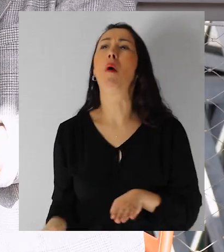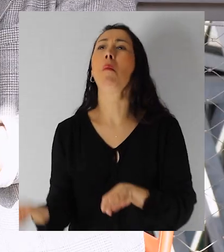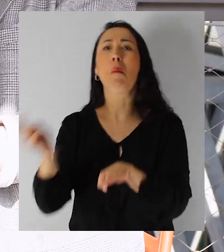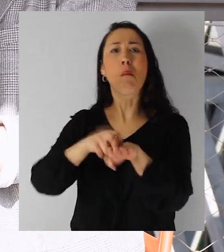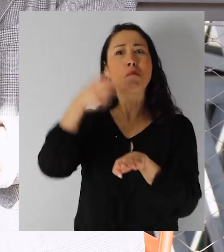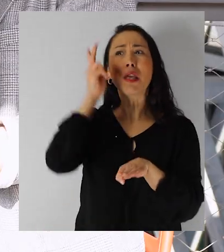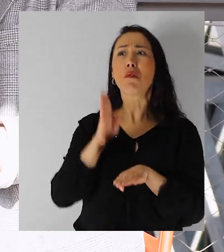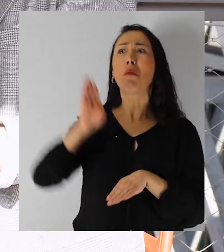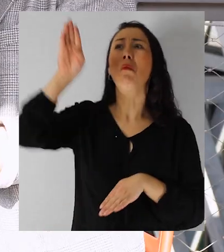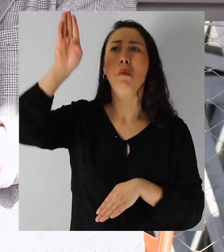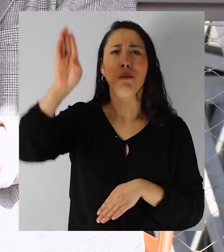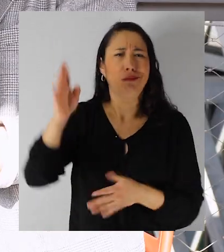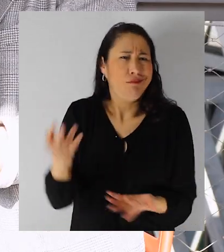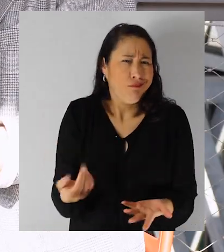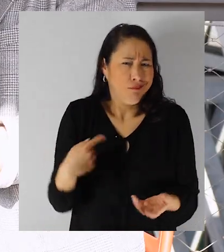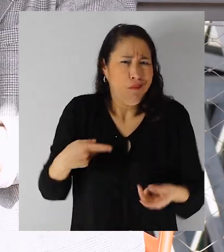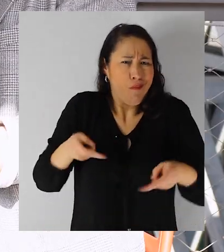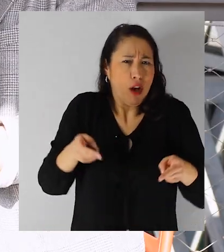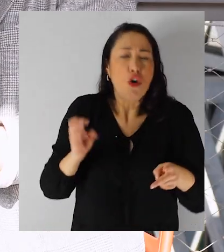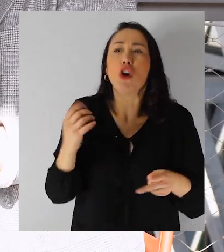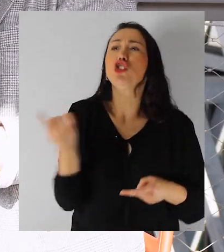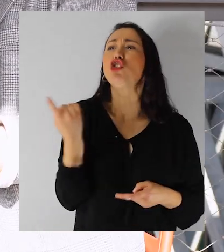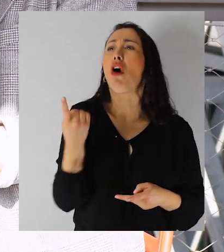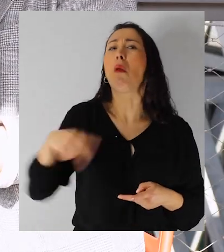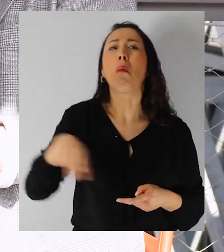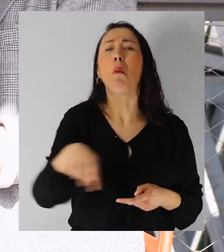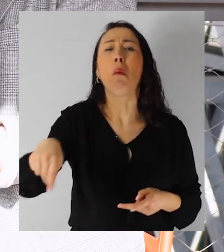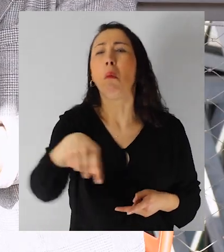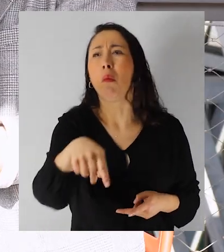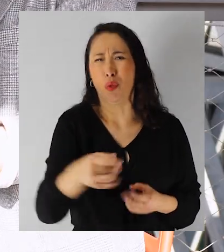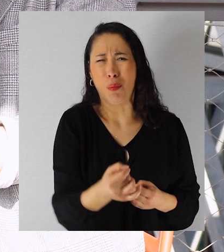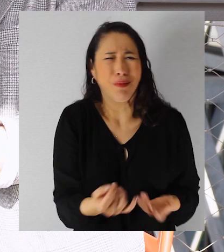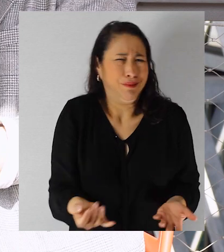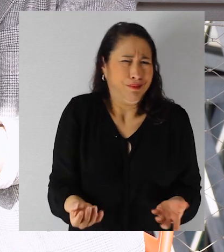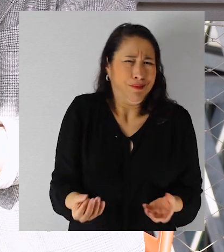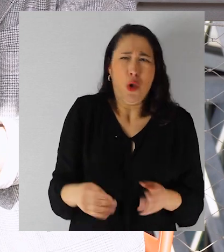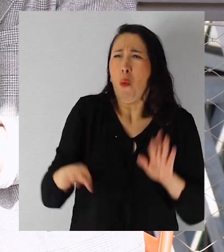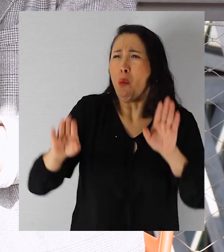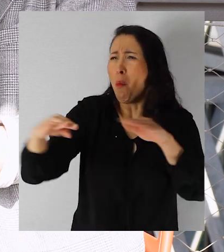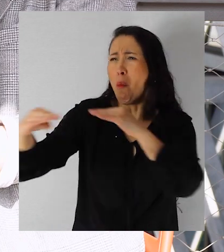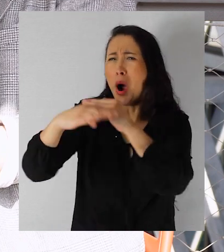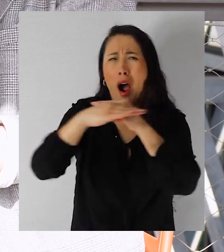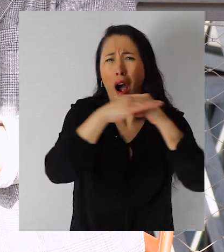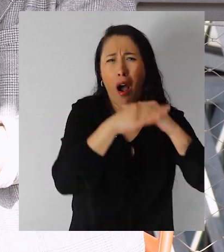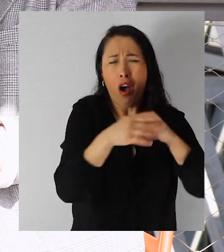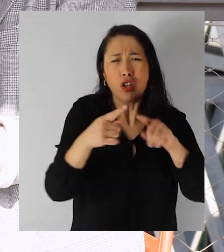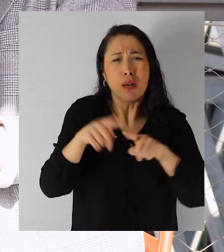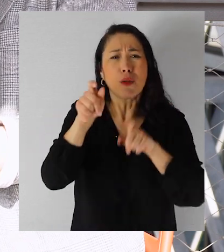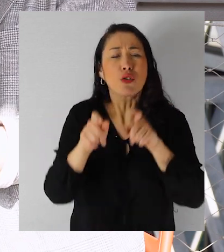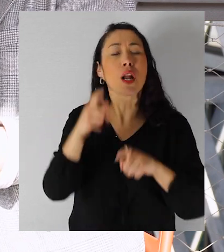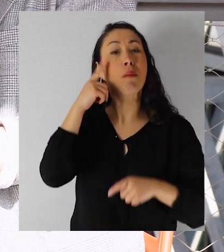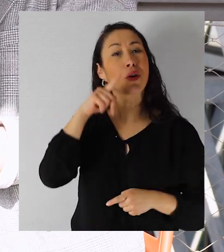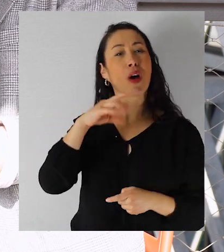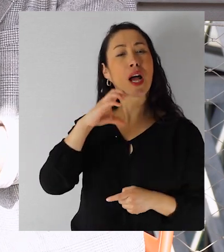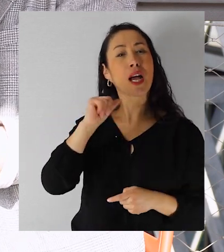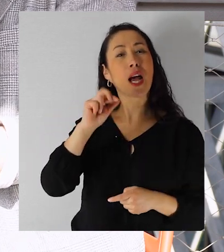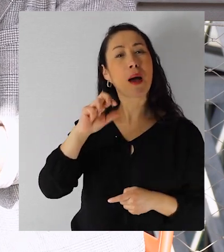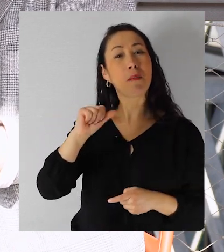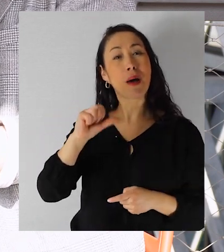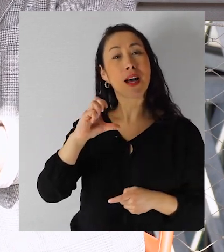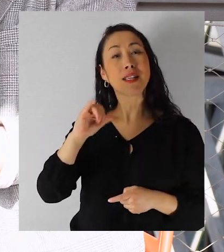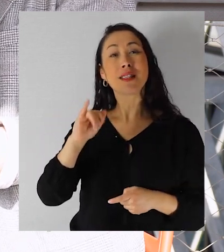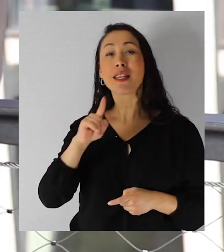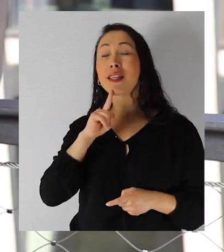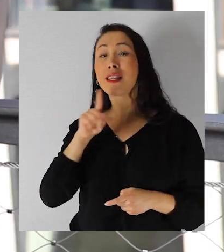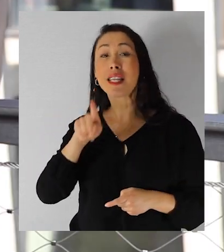micro, moverme solo y hacer lo que hace cualquier otra persona. Pero sin embargo, el capacitismo, que es una idea instalada muchas veces en la cabeza de las